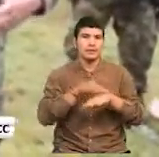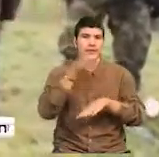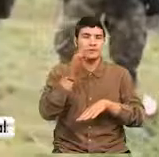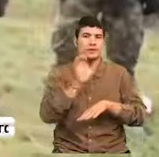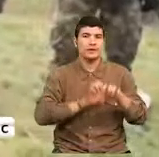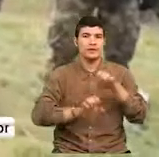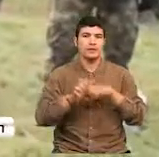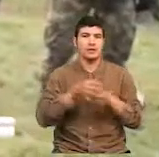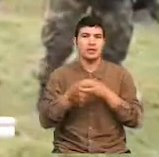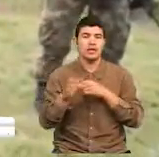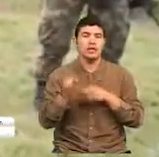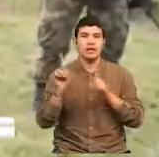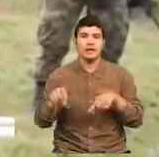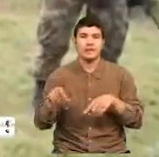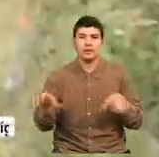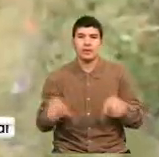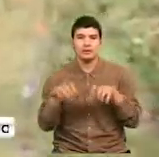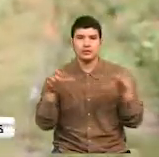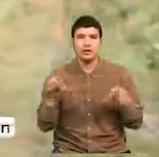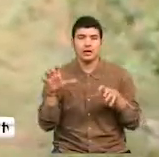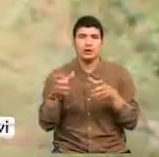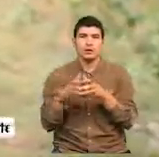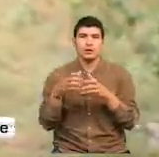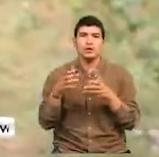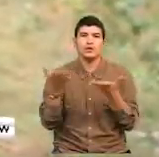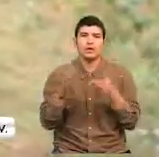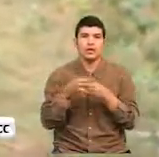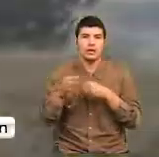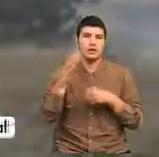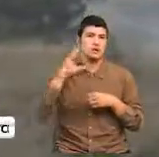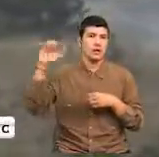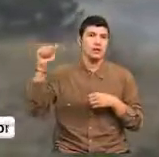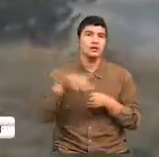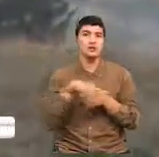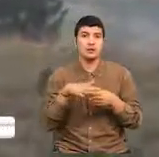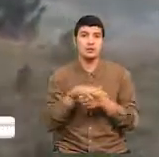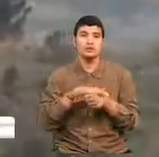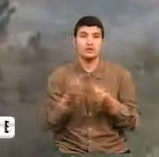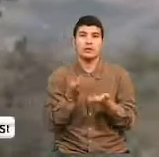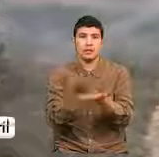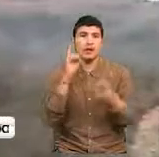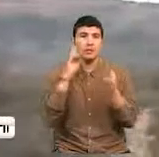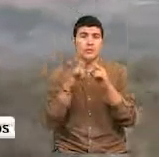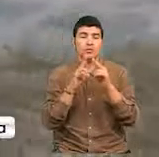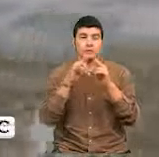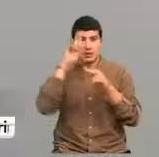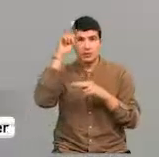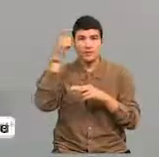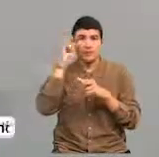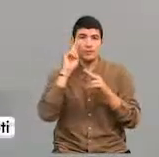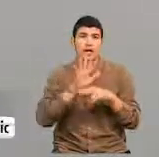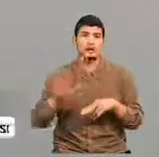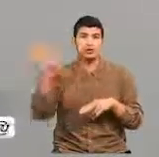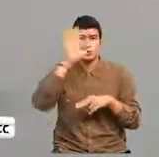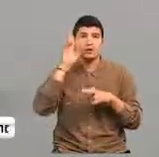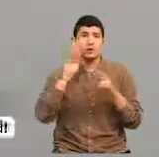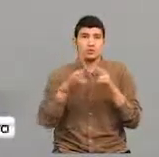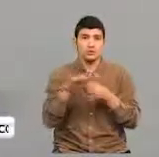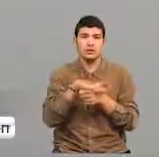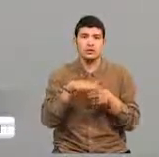del Pueblo da cuenta del accionar de estos grupos en la provincia de Ocaña, situación que ha sido puesta en conocimiento del gobierno nacional. Nosotros